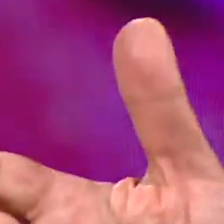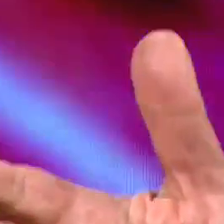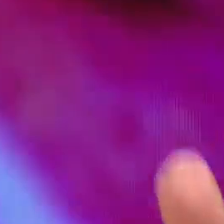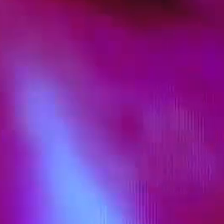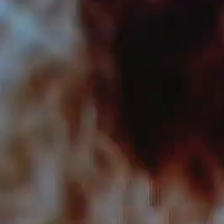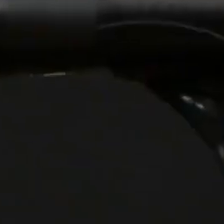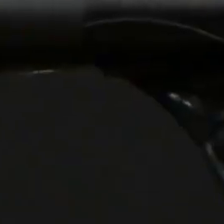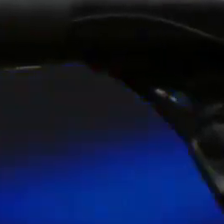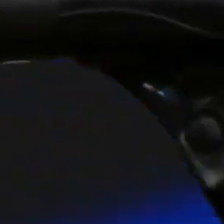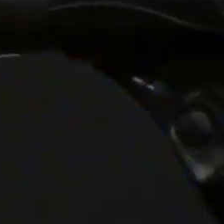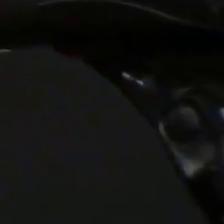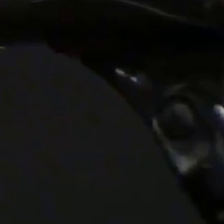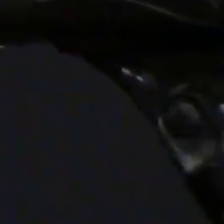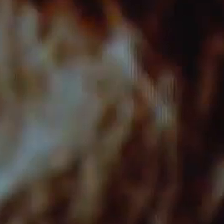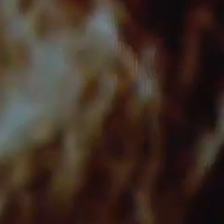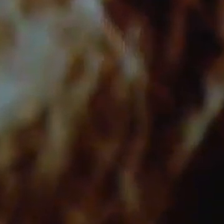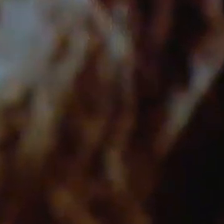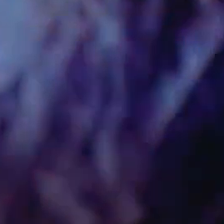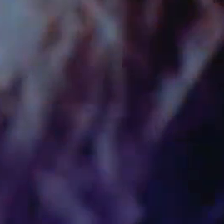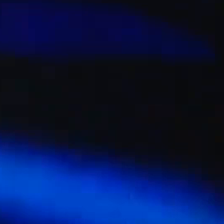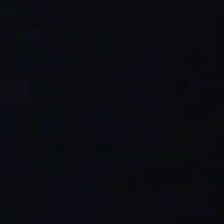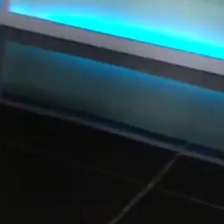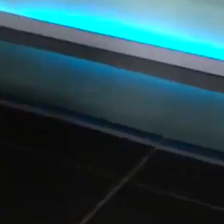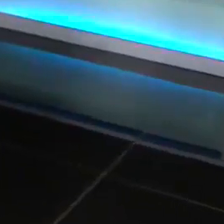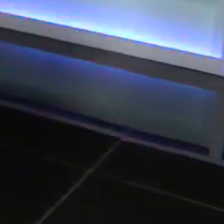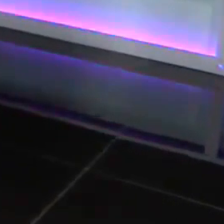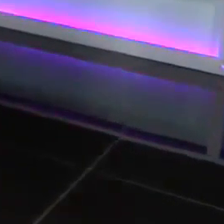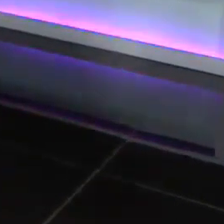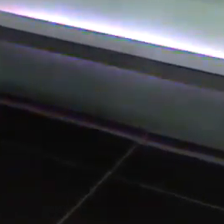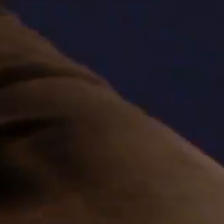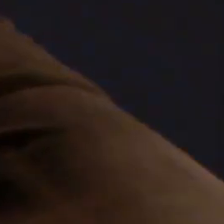de la soledad, de la humanidad, de la soledad.